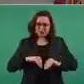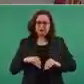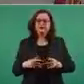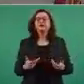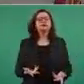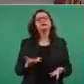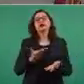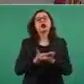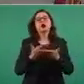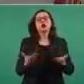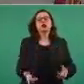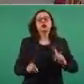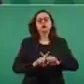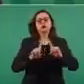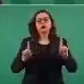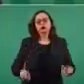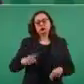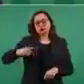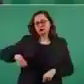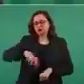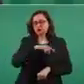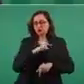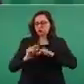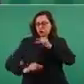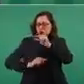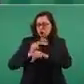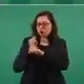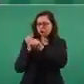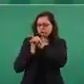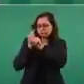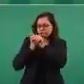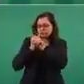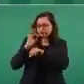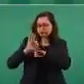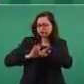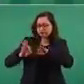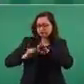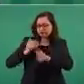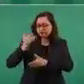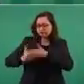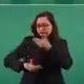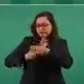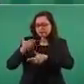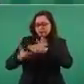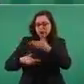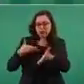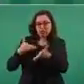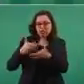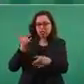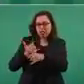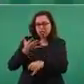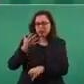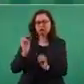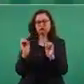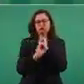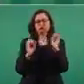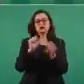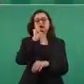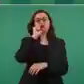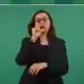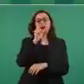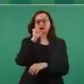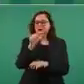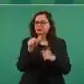avanzando y no hay nada que detenga la investigación hasta